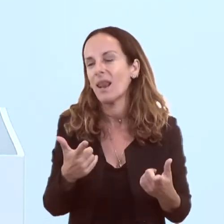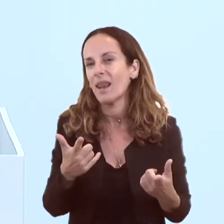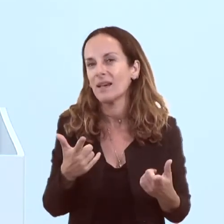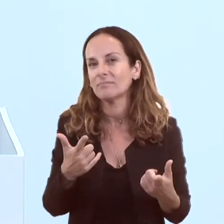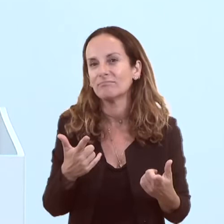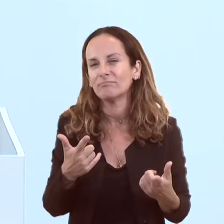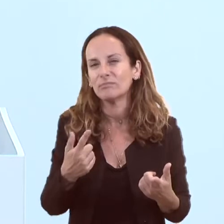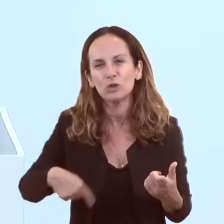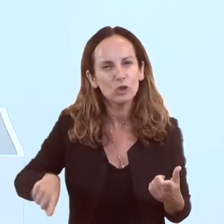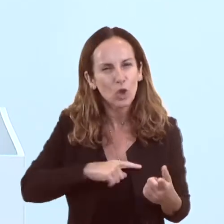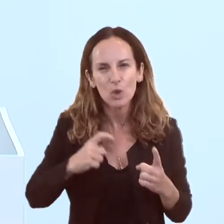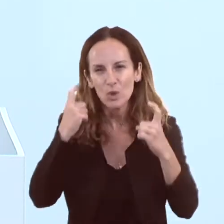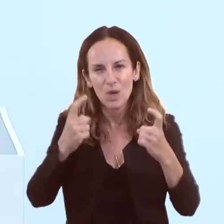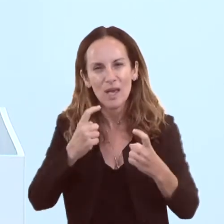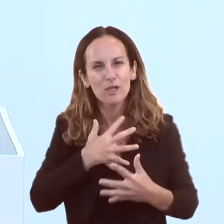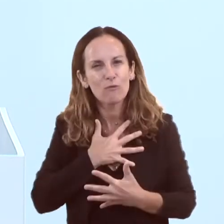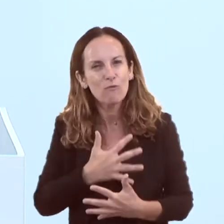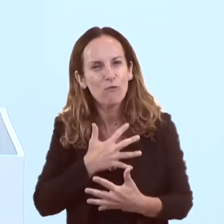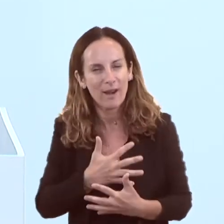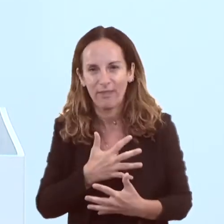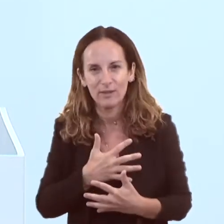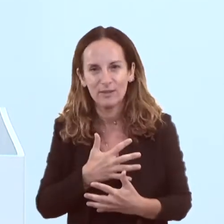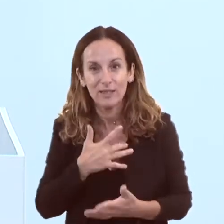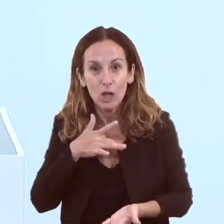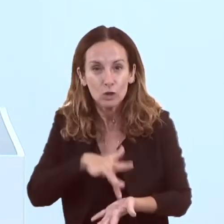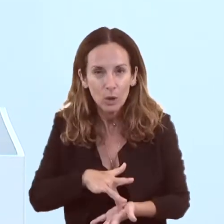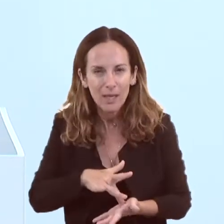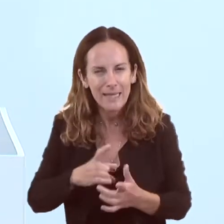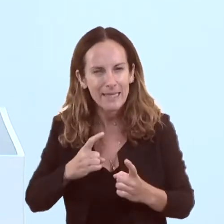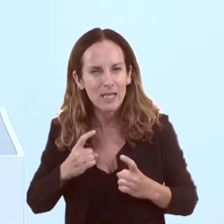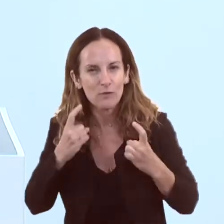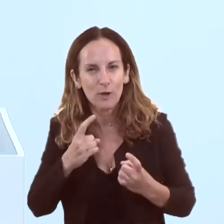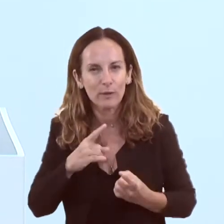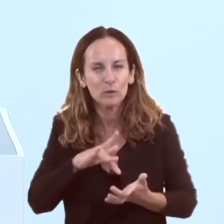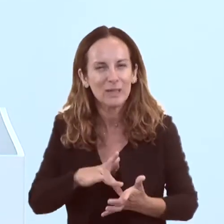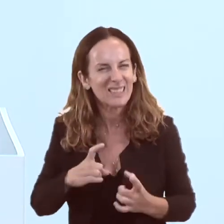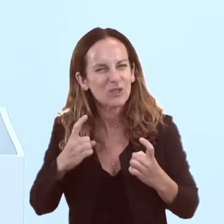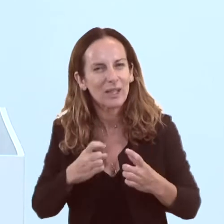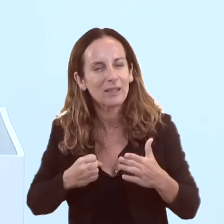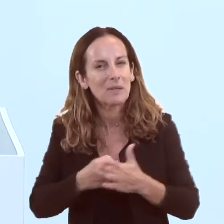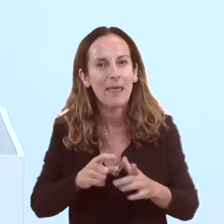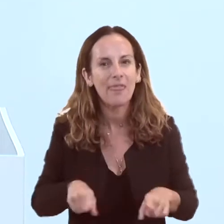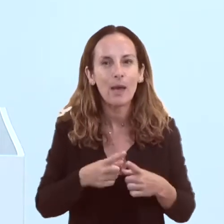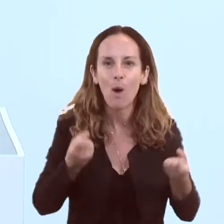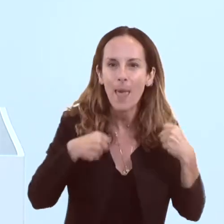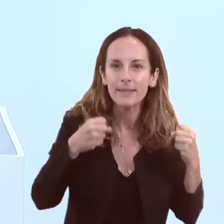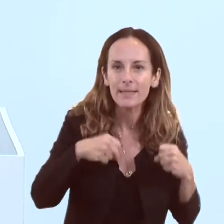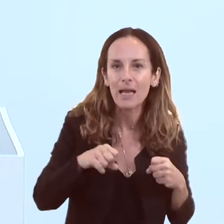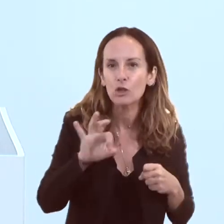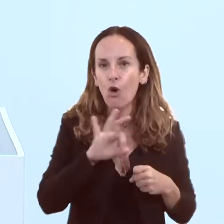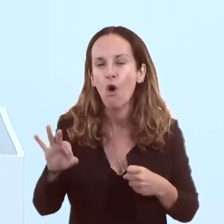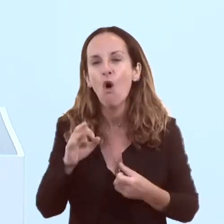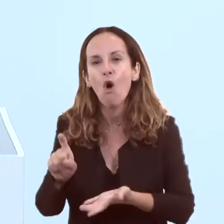que entregarlo todo en cada encuentro es decir sea una sesión de local de ensayo sea una sesión de grabación